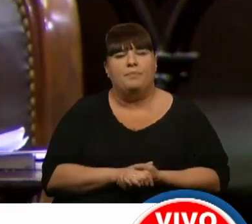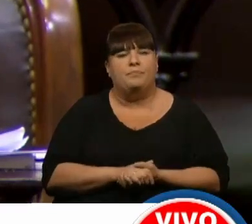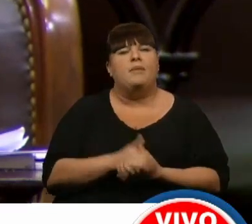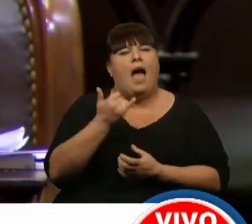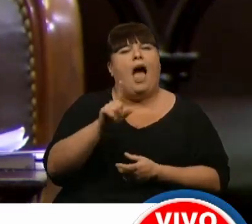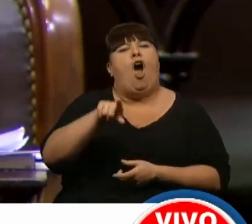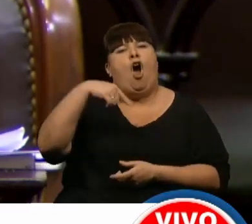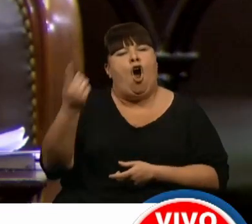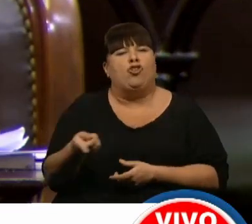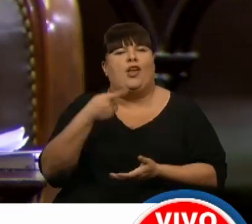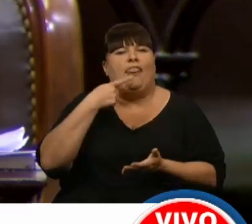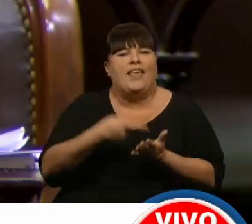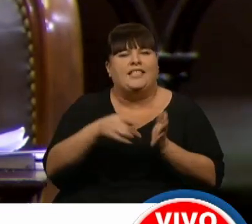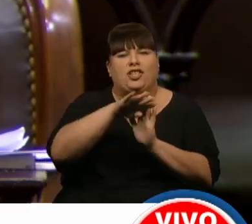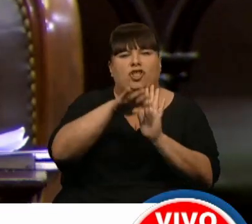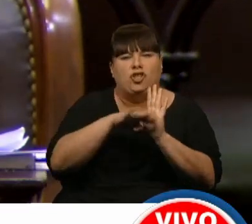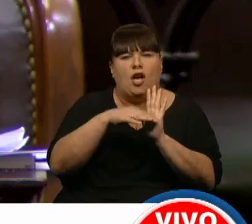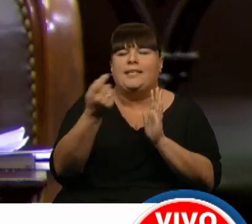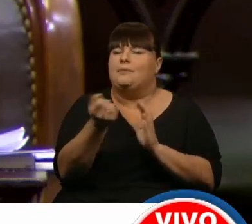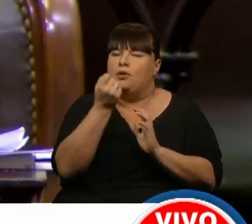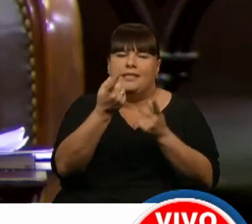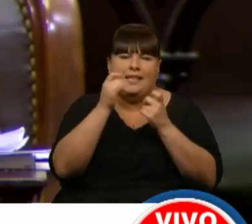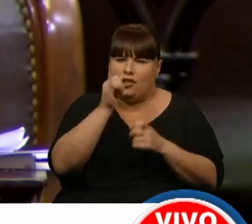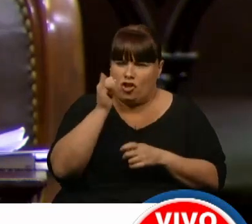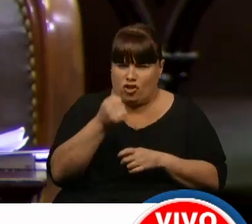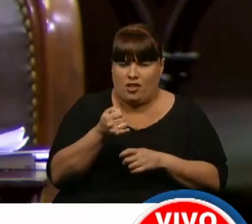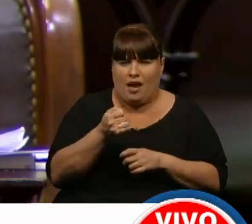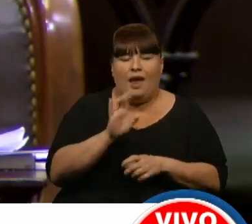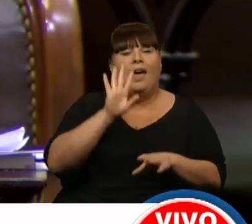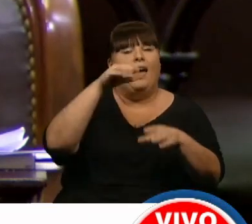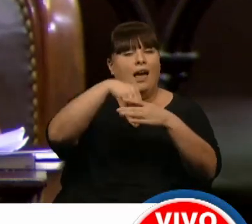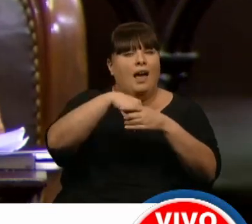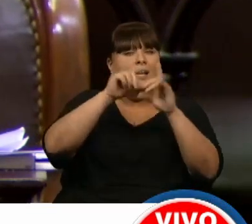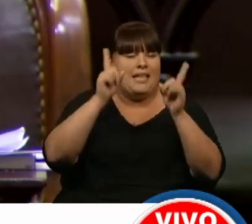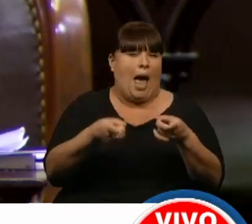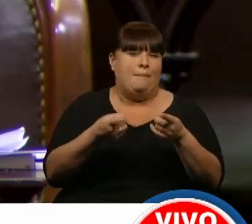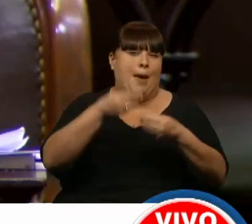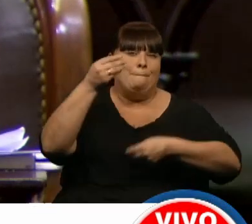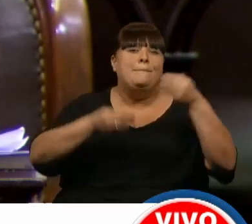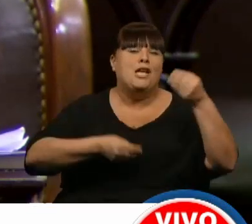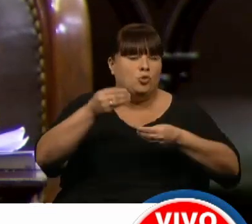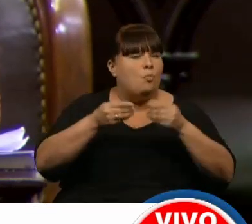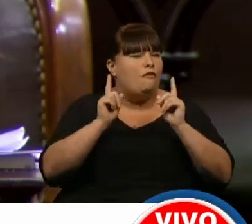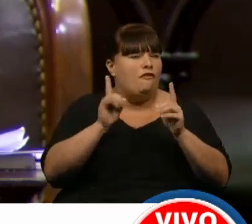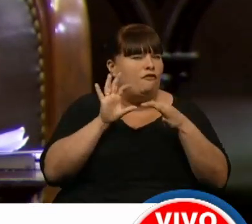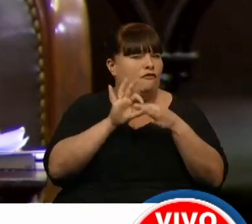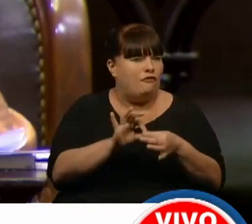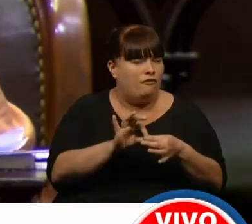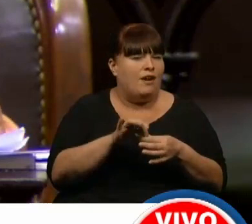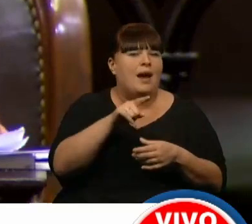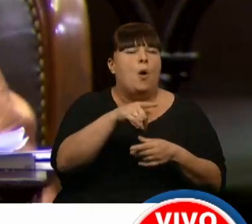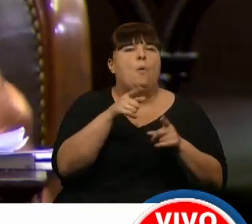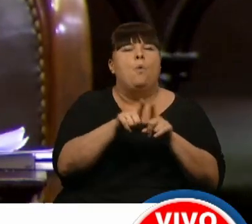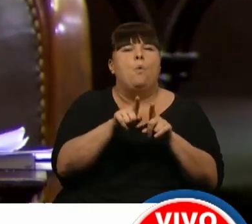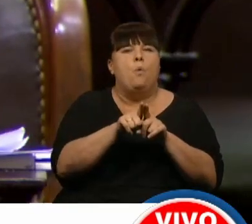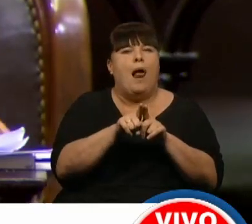hay otras medidas que son necesarias tomar, que están dentro incluso del presupuesto, que sirvan